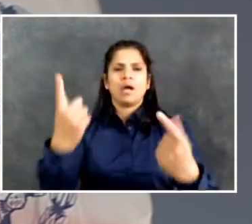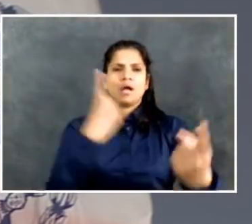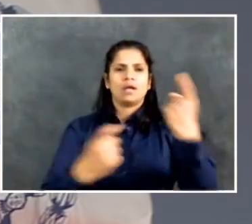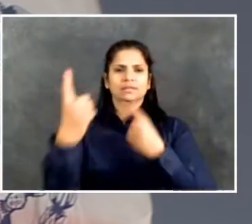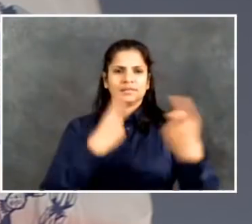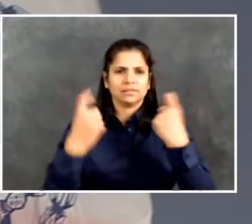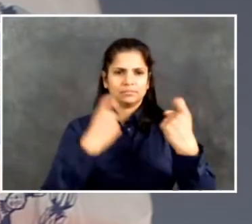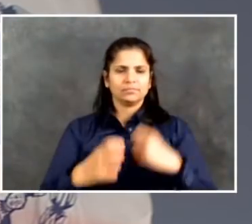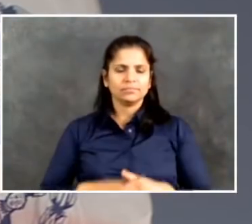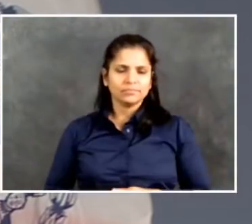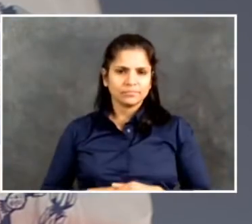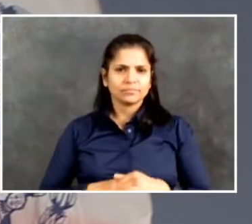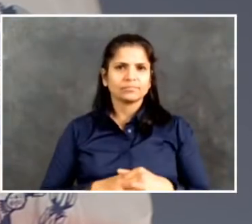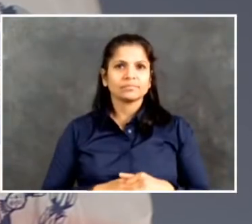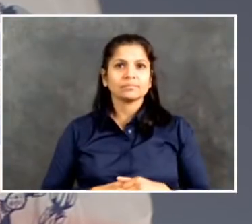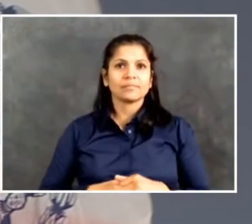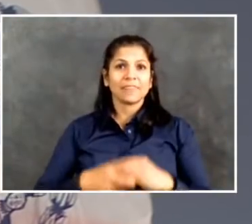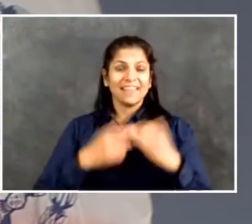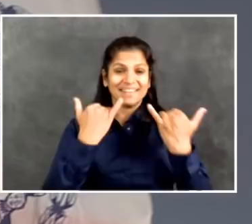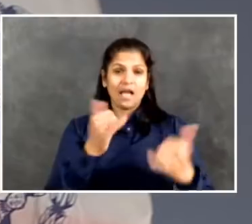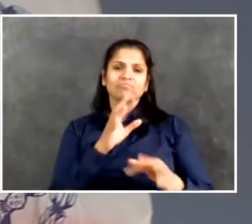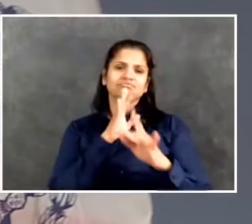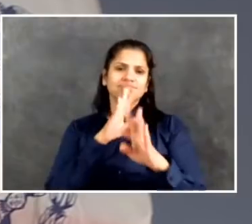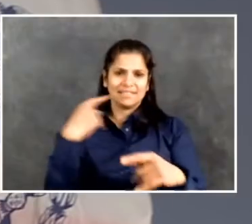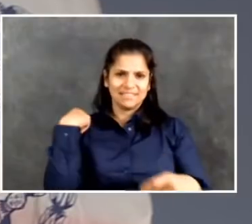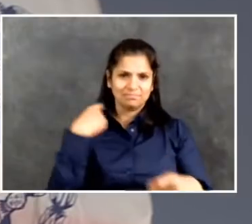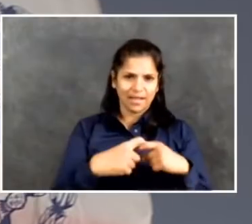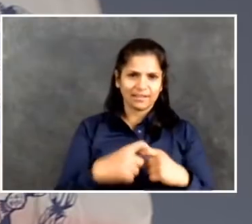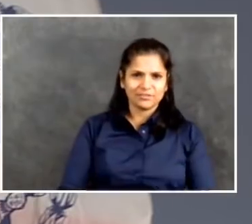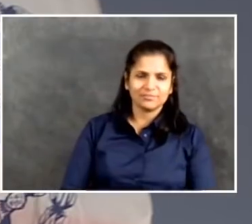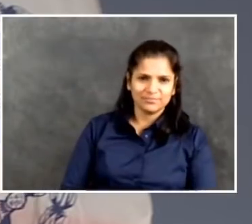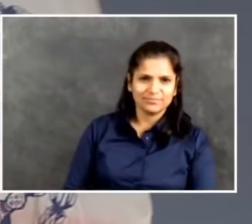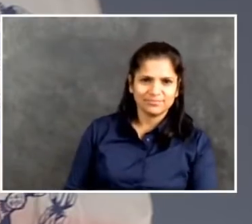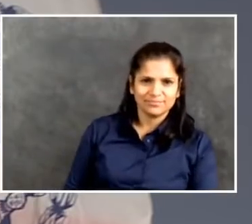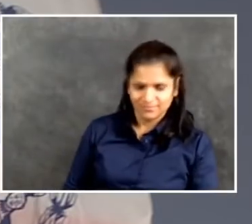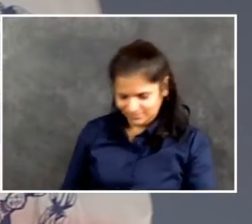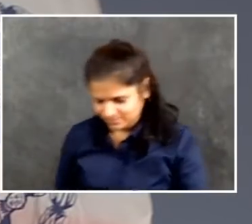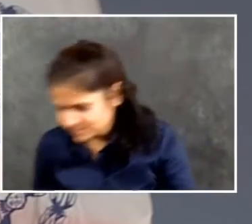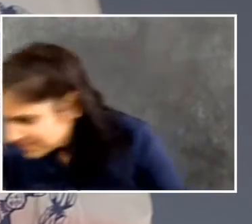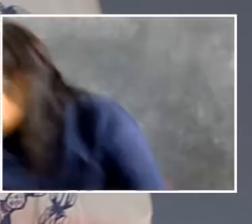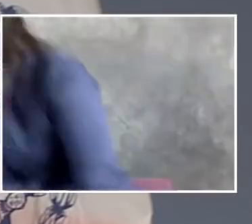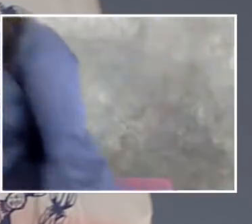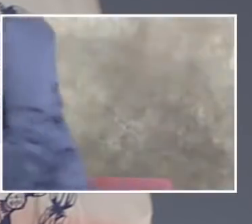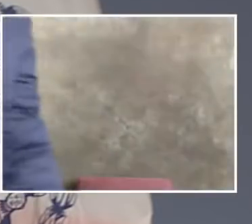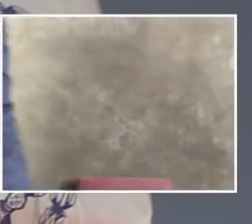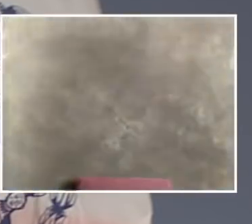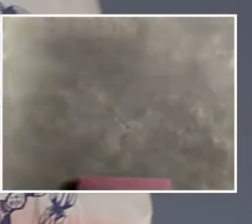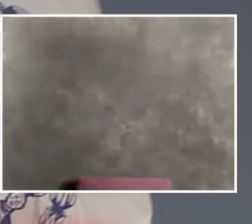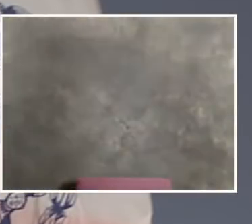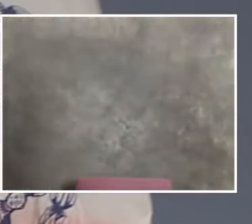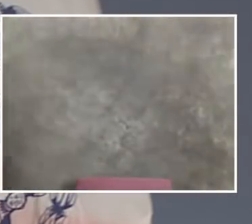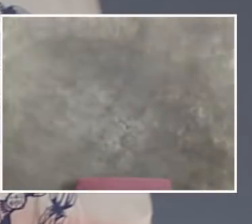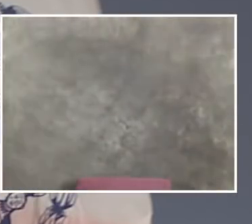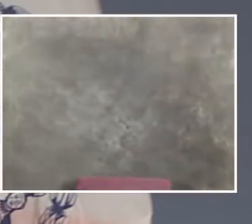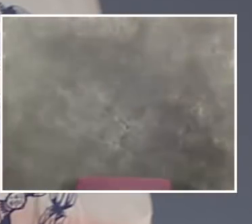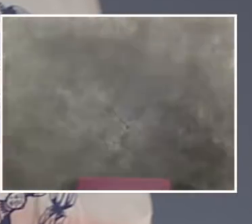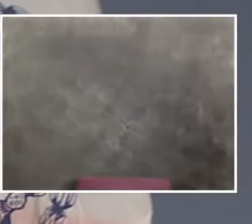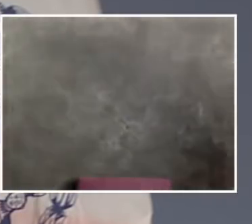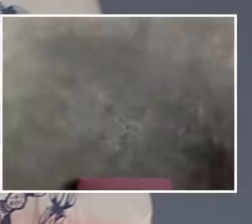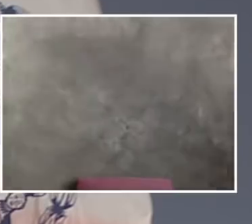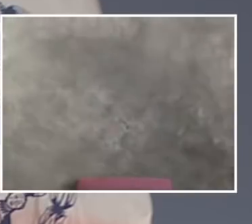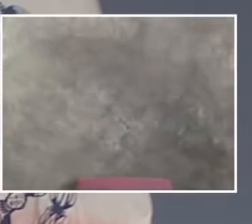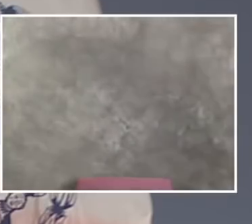Este virus no se vencerá a sí mismo. Los neoyorquinos